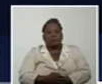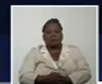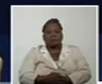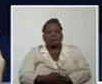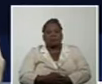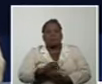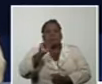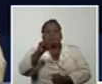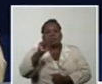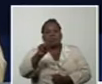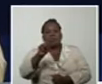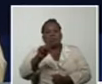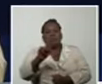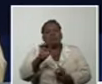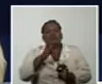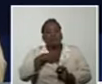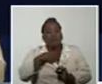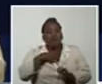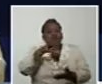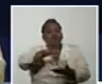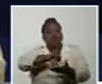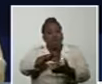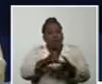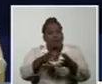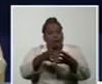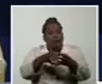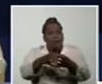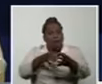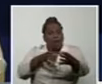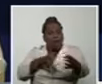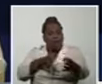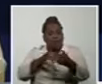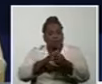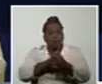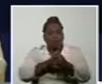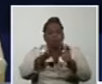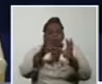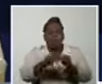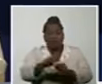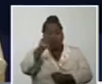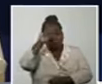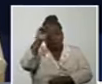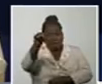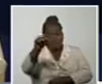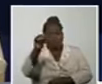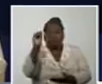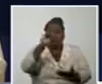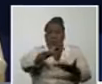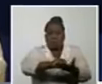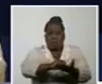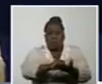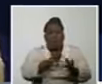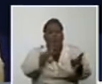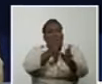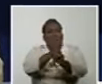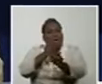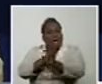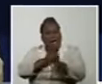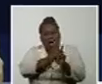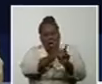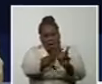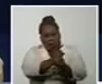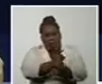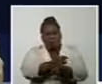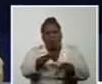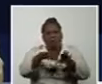tenemos centros de aislamiento. En la cifra de ingresados se incluyen también contactos, en ocasiones